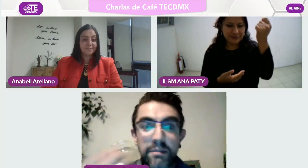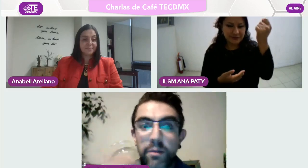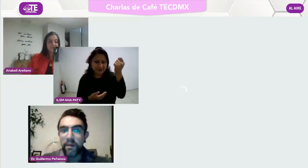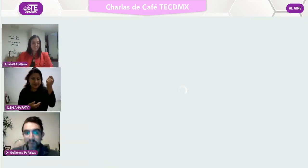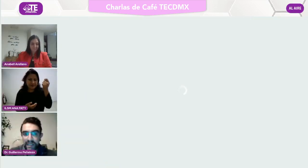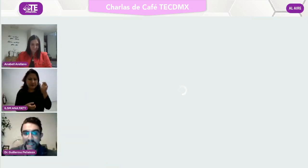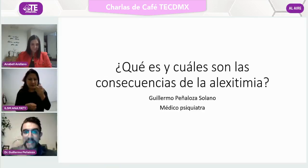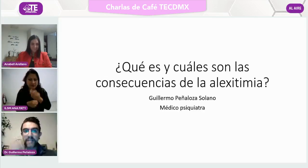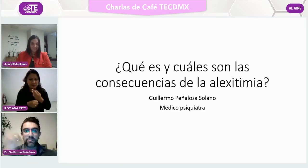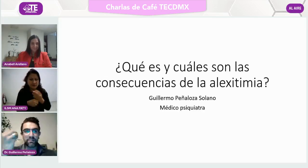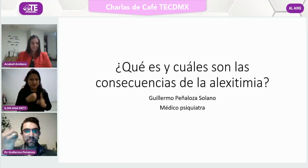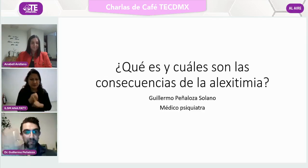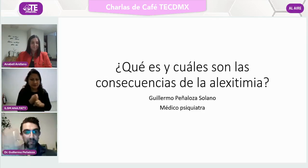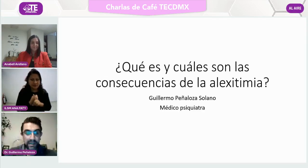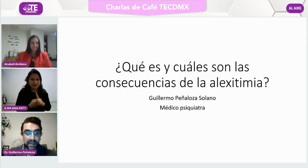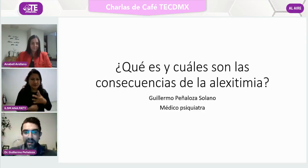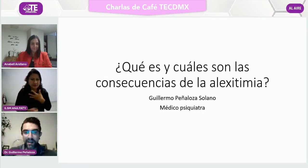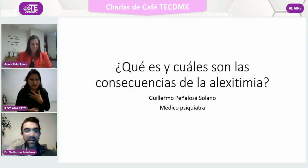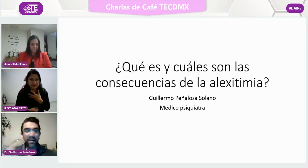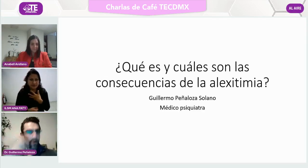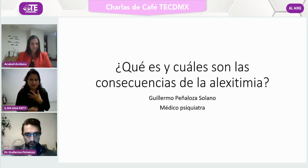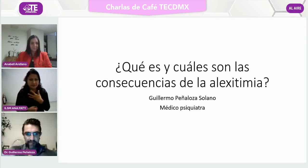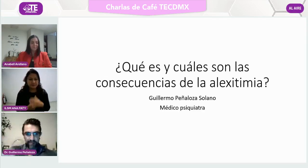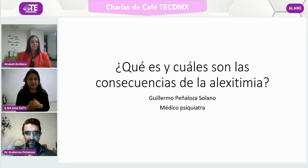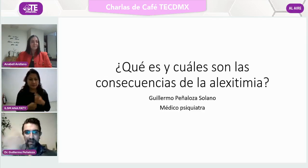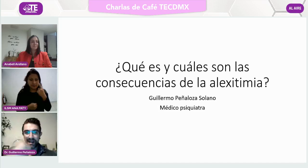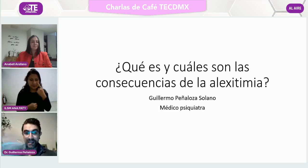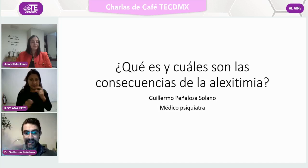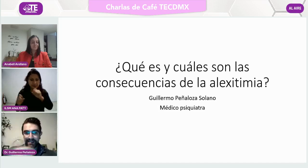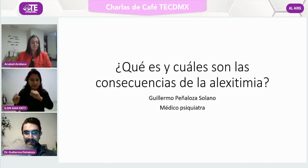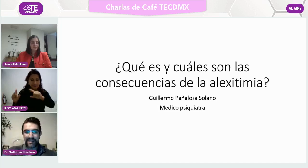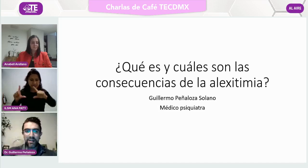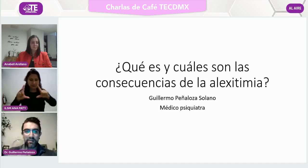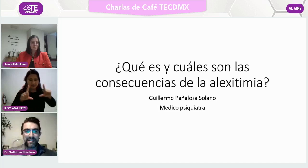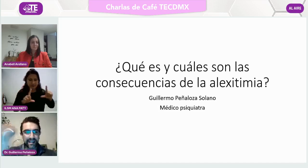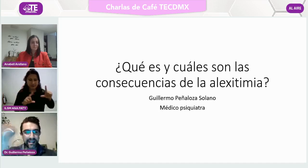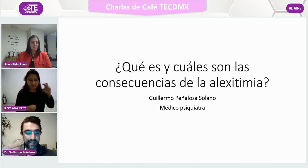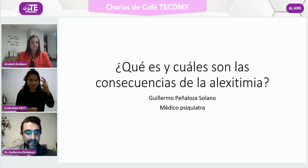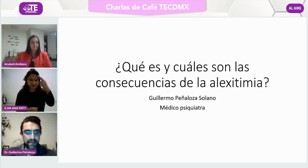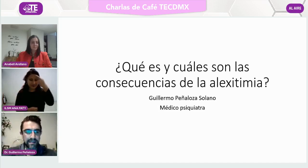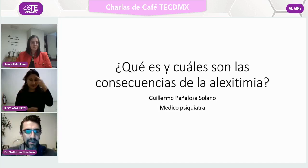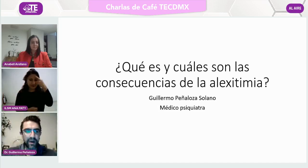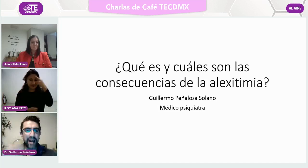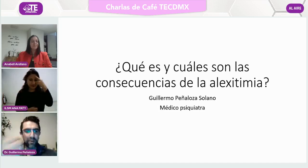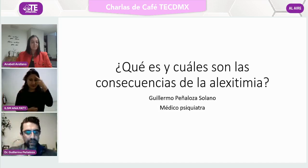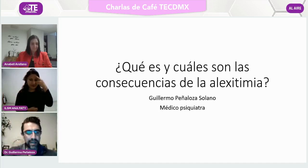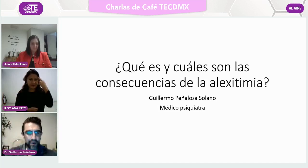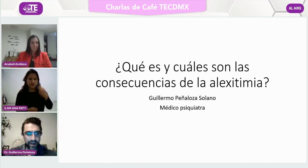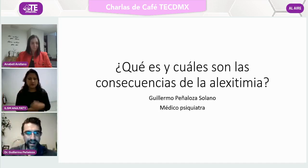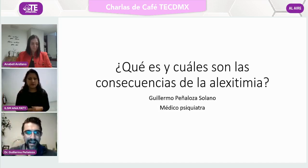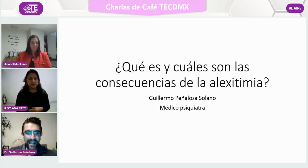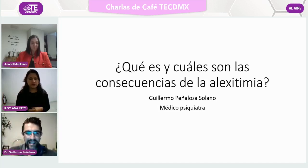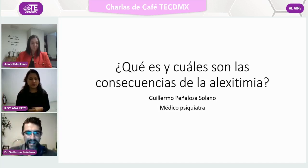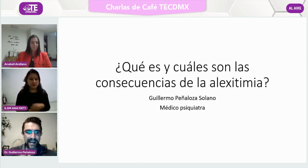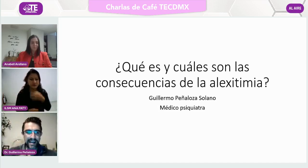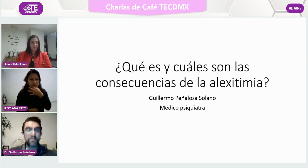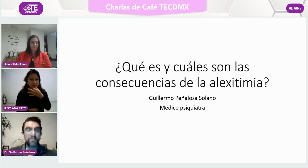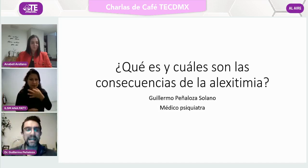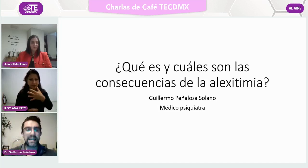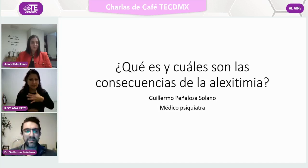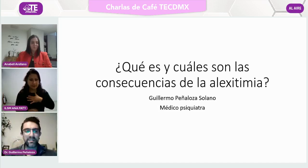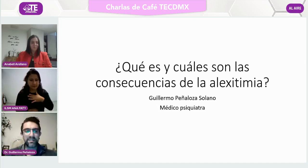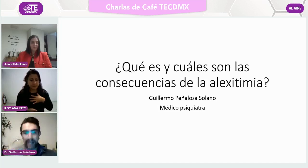favor, si me lo pueden poner en el chat o si me lo pueden recordar, o igual si me pueden mandar algún mensaje de que está pasando algún error en